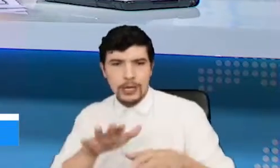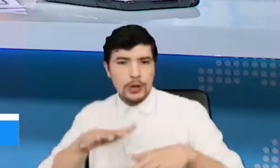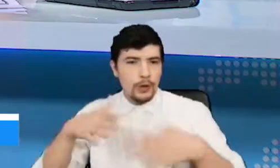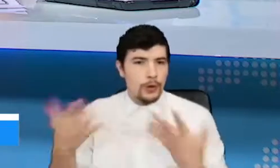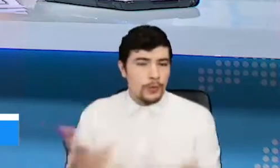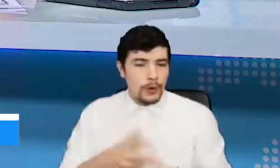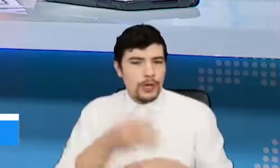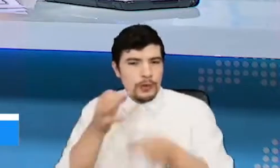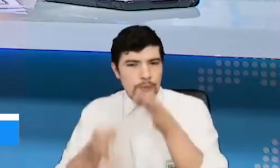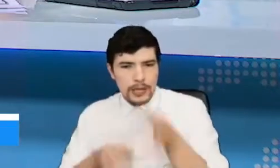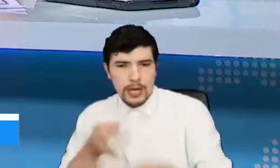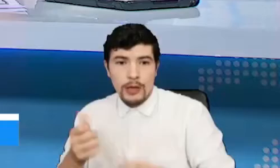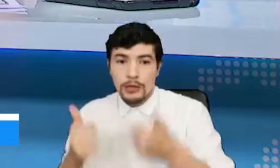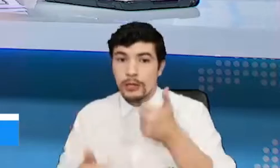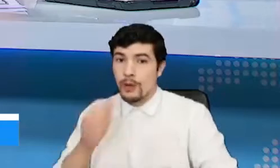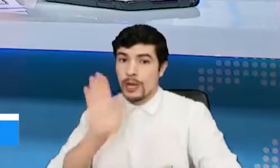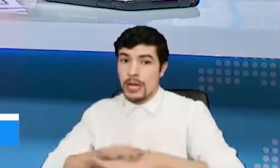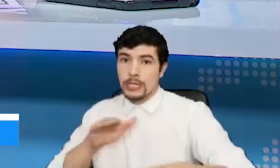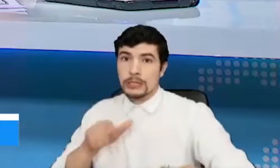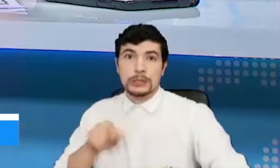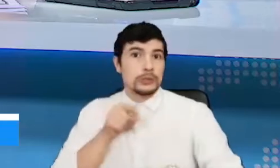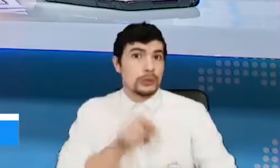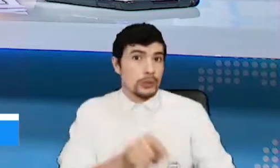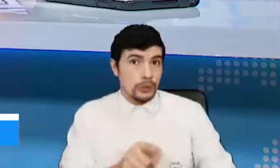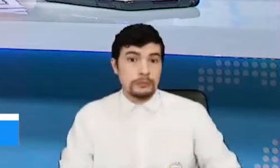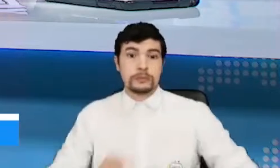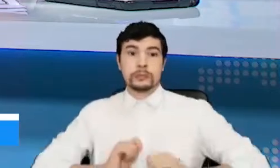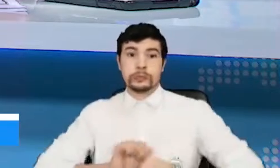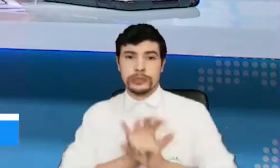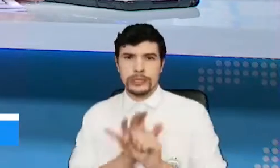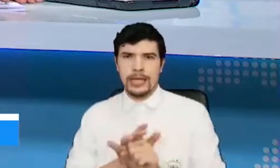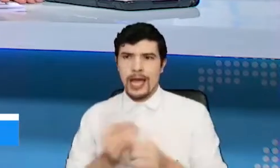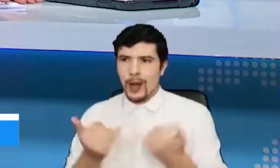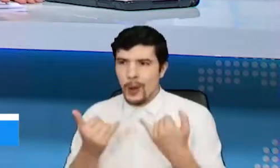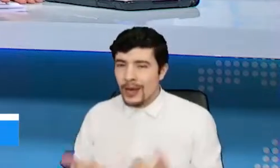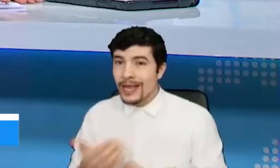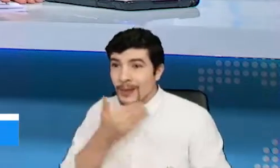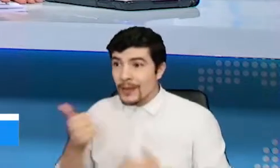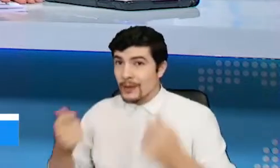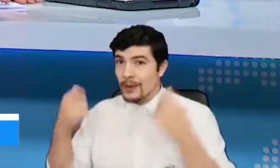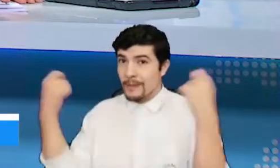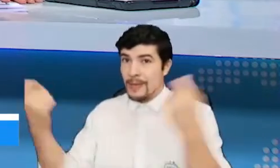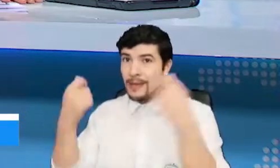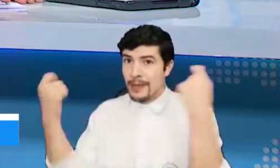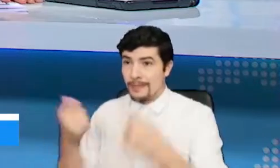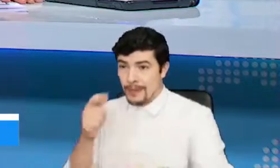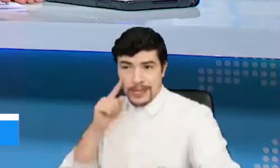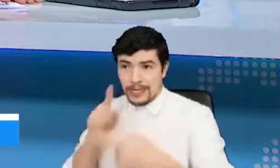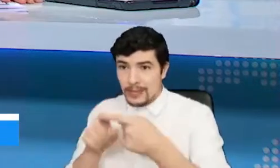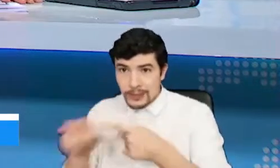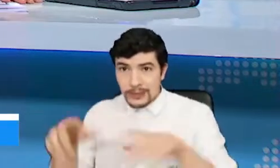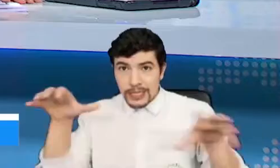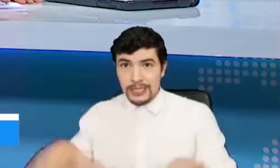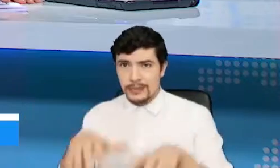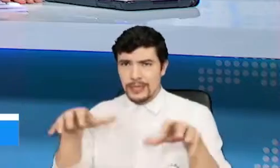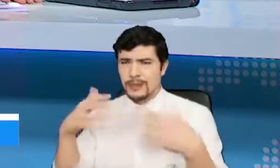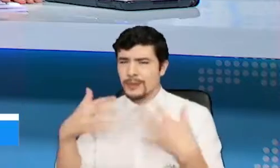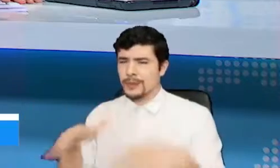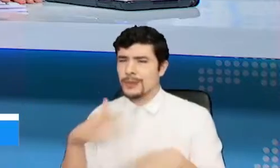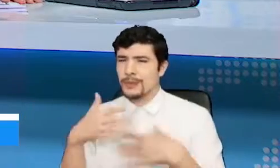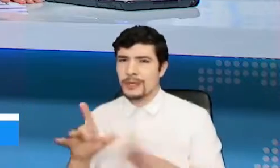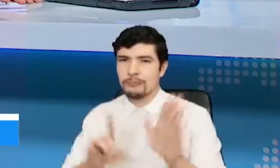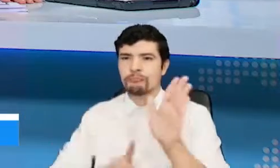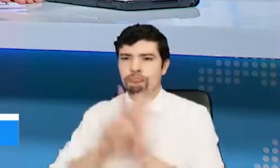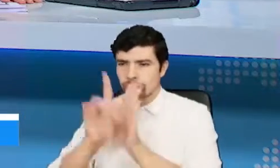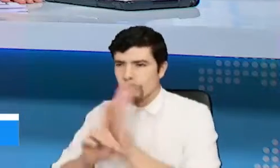el COVID-19. Lo mejor de todas estas campañas, Pilar, es que este tipo de actividades se desarrollan en distintos puntos de la